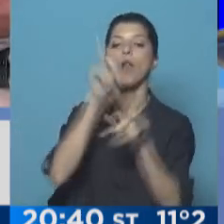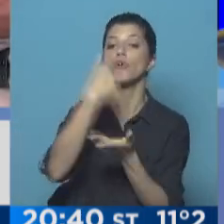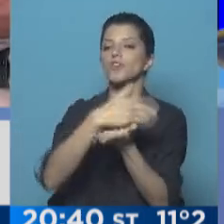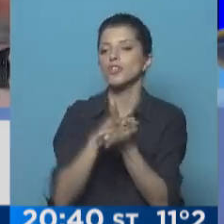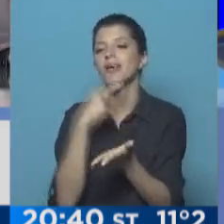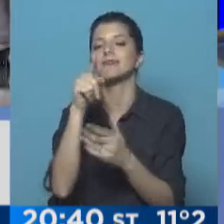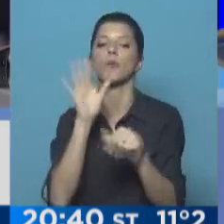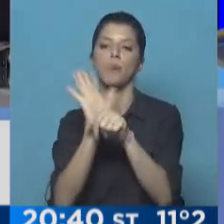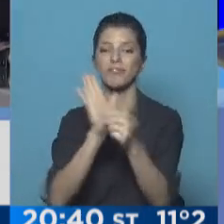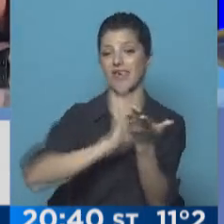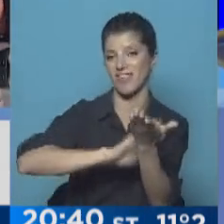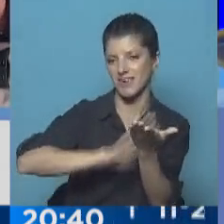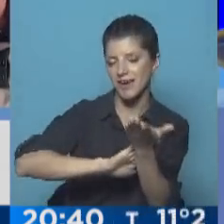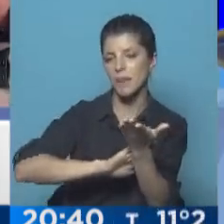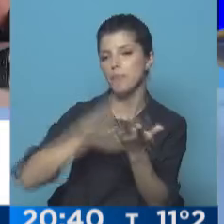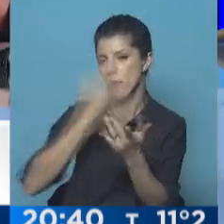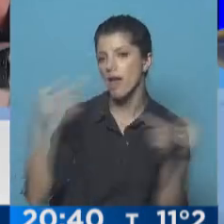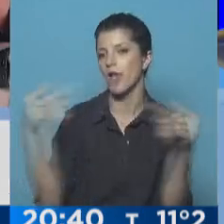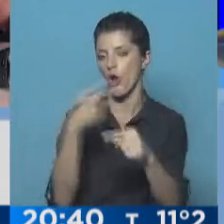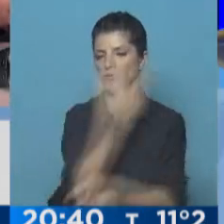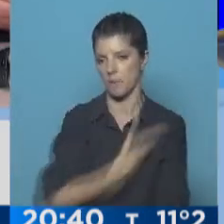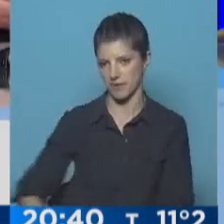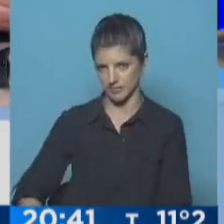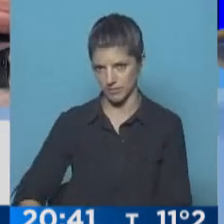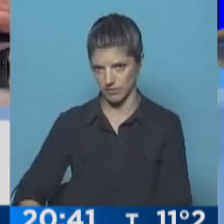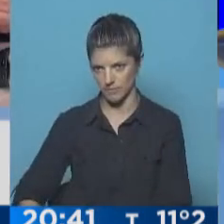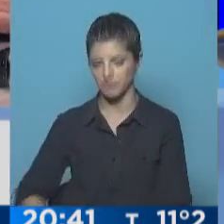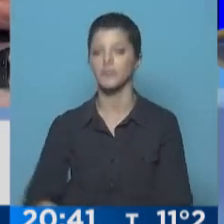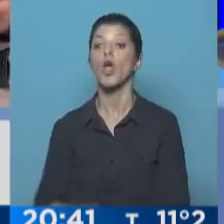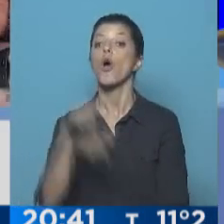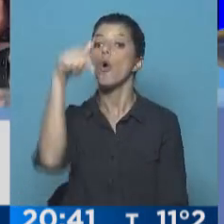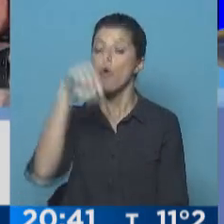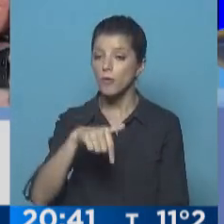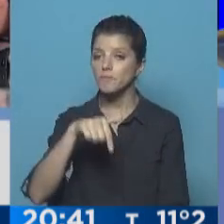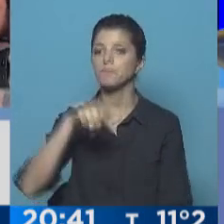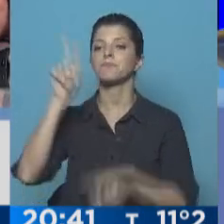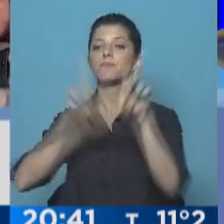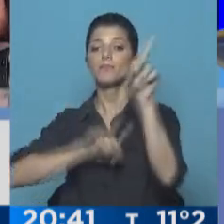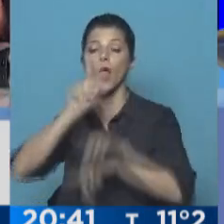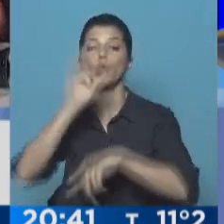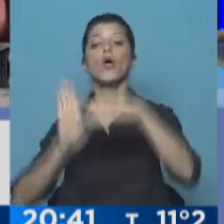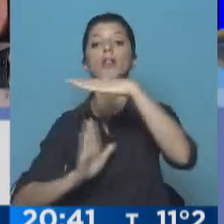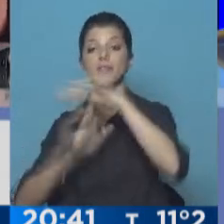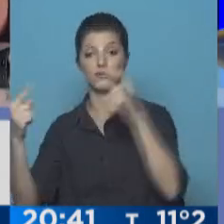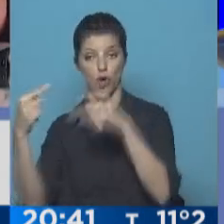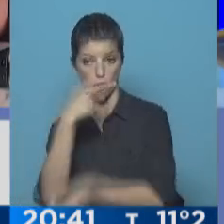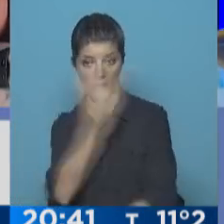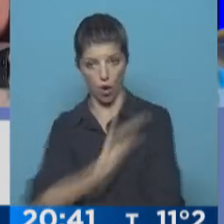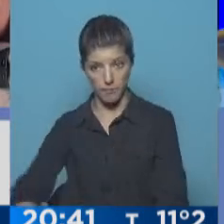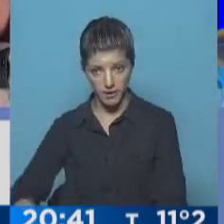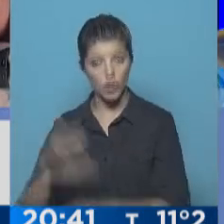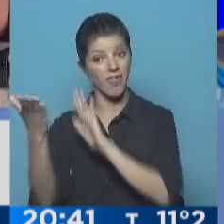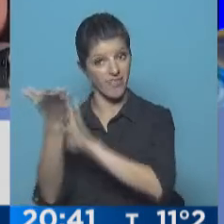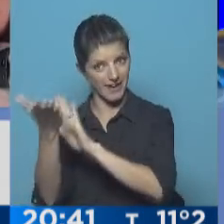dicen de izquierda y están en contra de Rafael Correa. De hecho, hoy algunos de los principales líderes opositores de